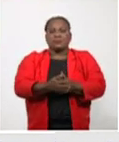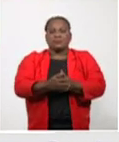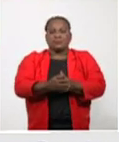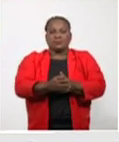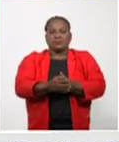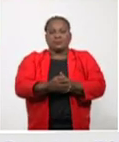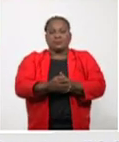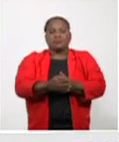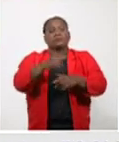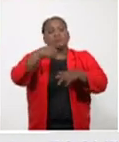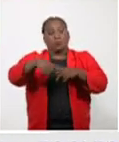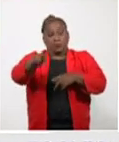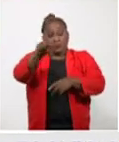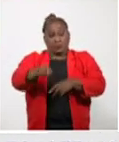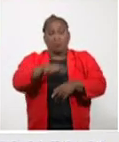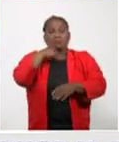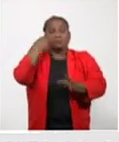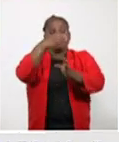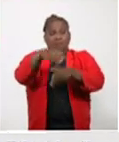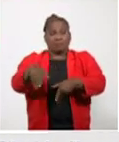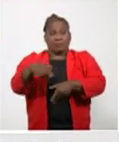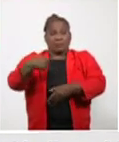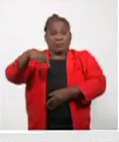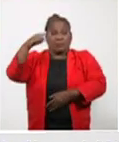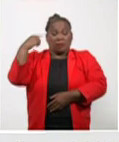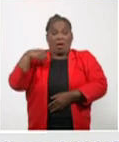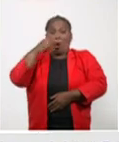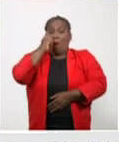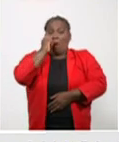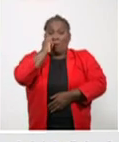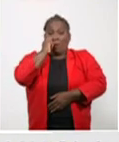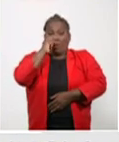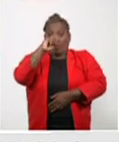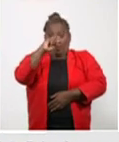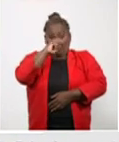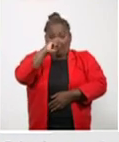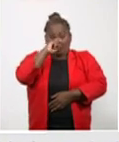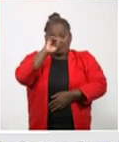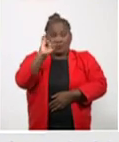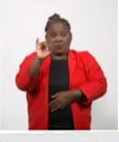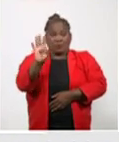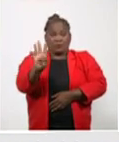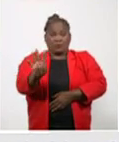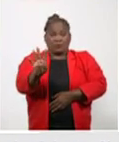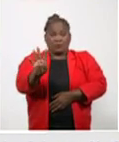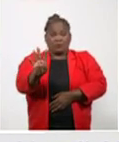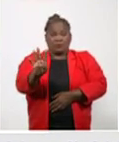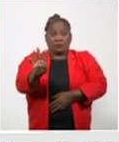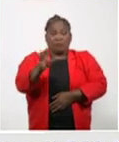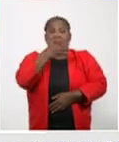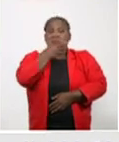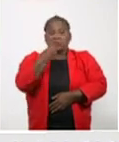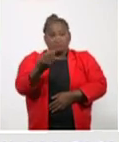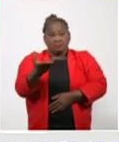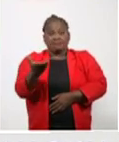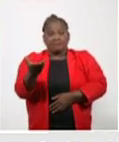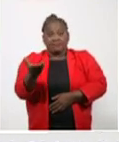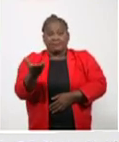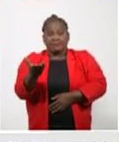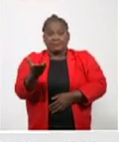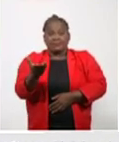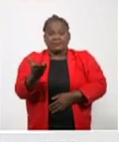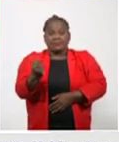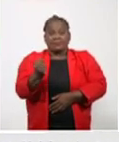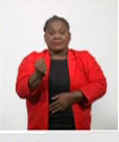La otra persona que fallece ayer es un hombre de 64 años de edad, pudiéramos decir que joven,